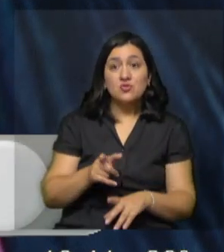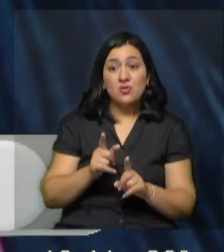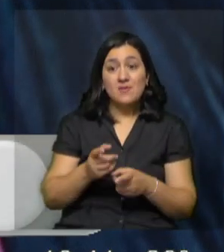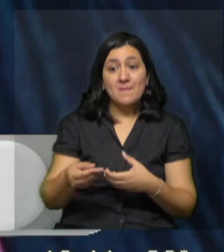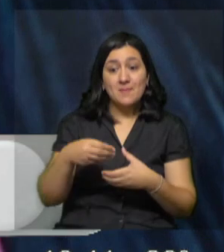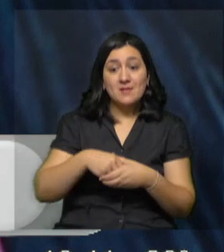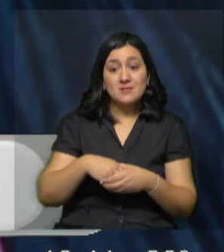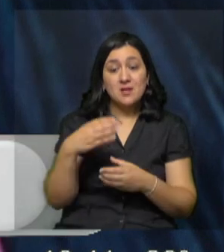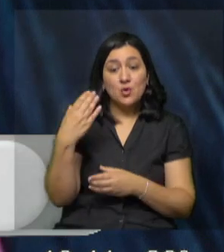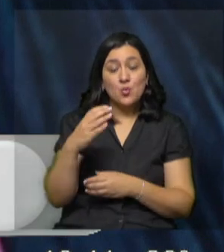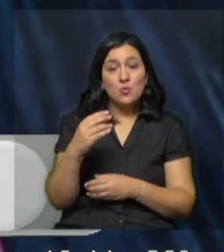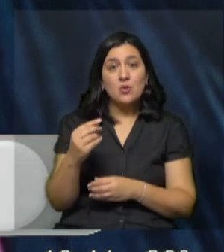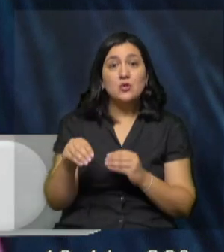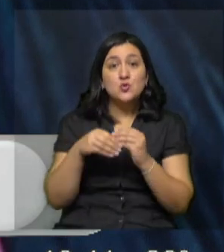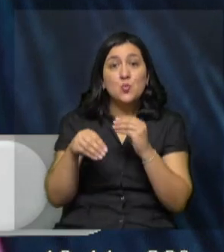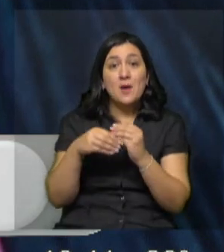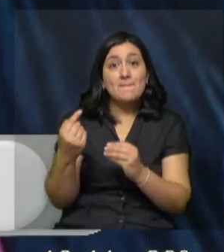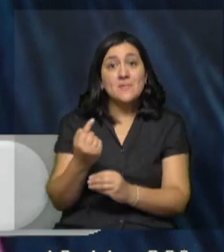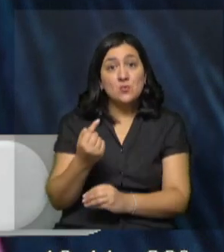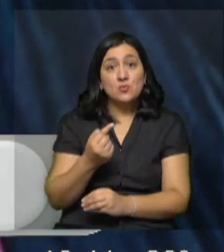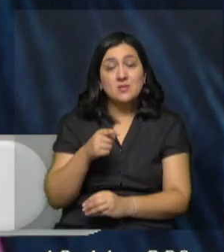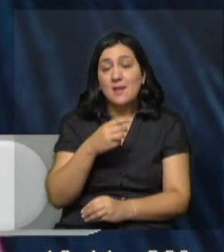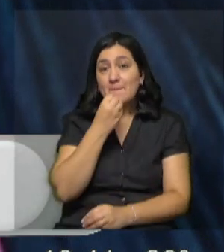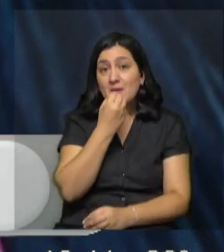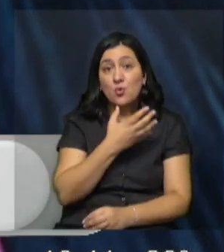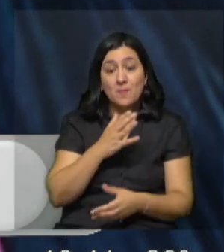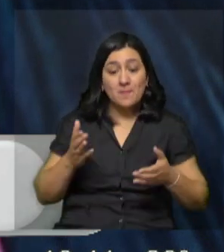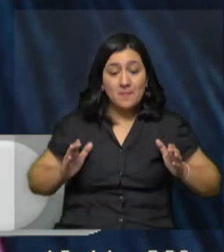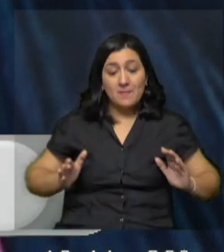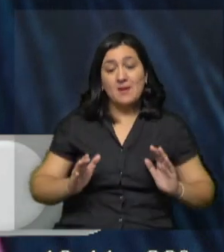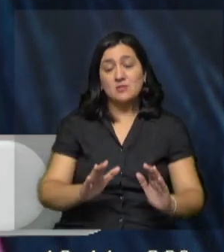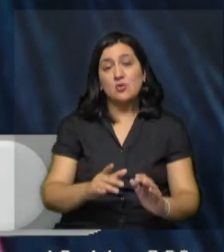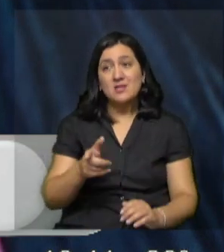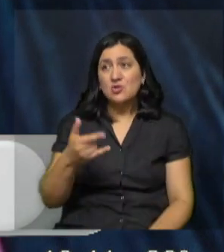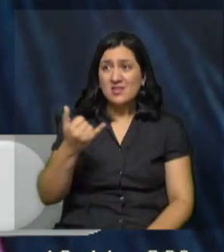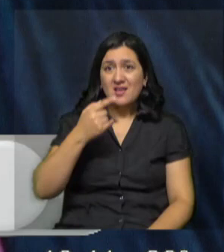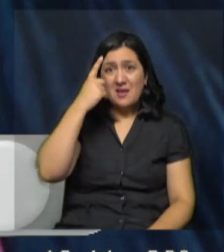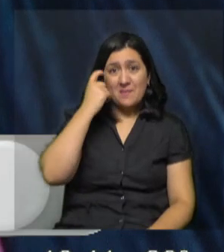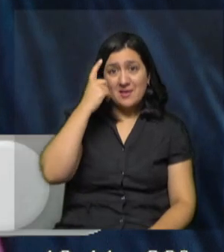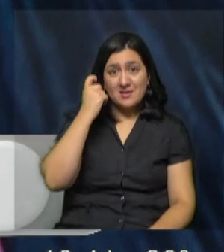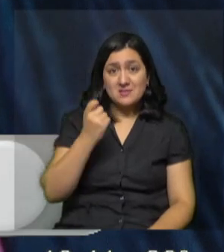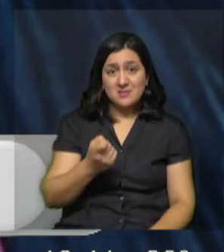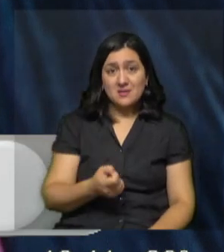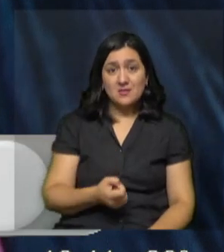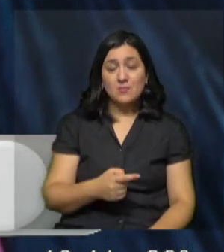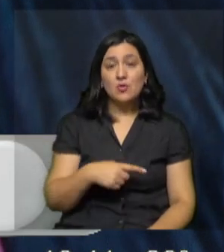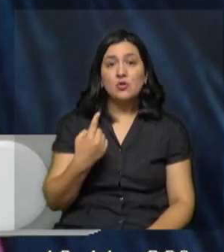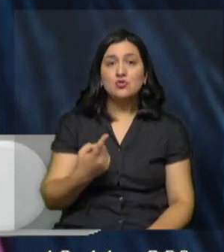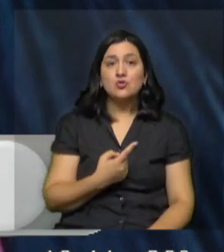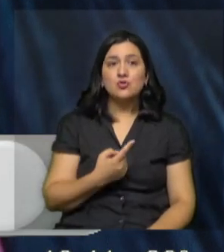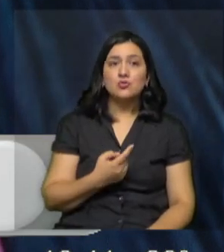club, sumar minutos, que es la mejor preparación para nosotros, que ellos tengan experiencia en el club. Porque nosotros habíamos